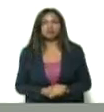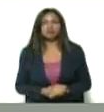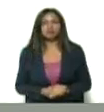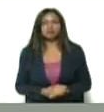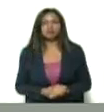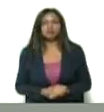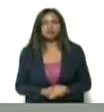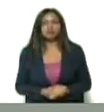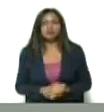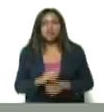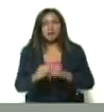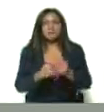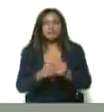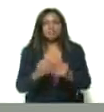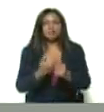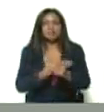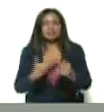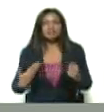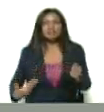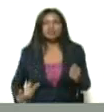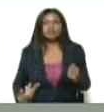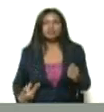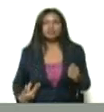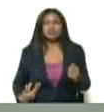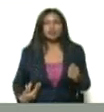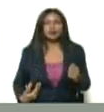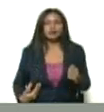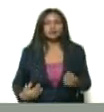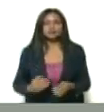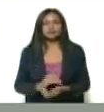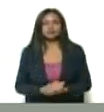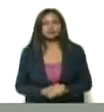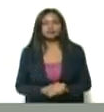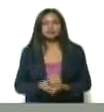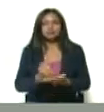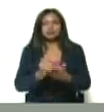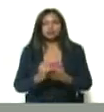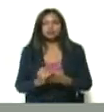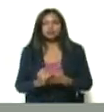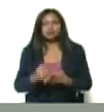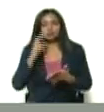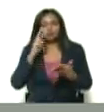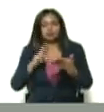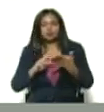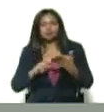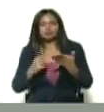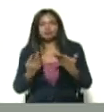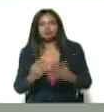Si la vicepresidenta me está copiando, por favor, chequéame el dato.